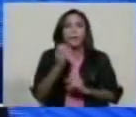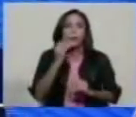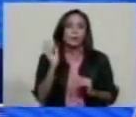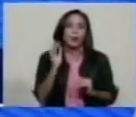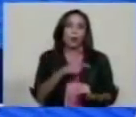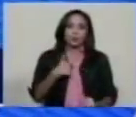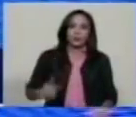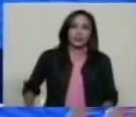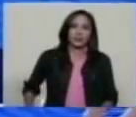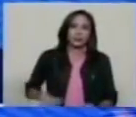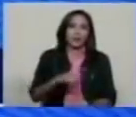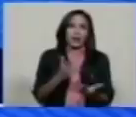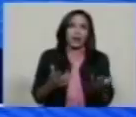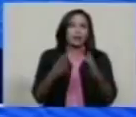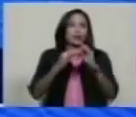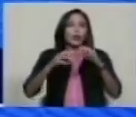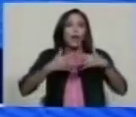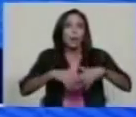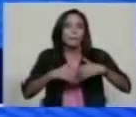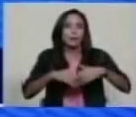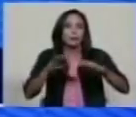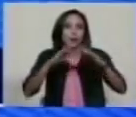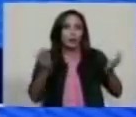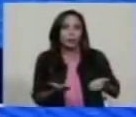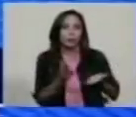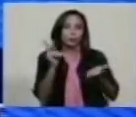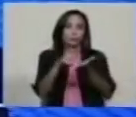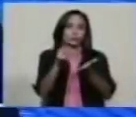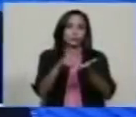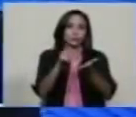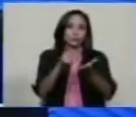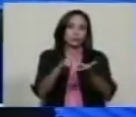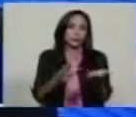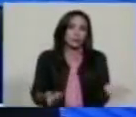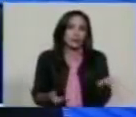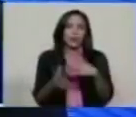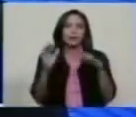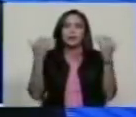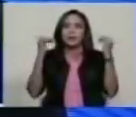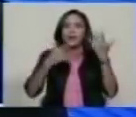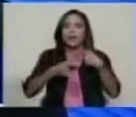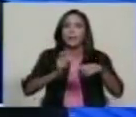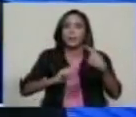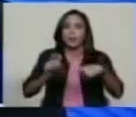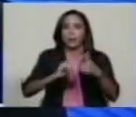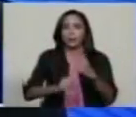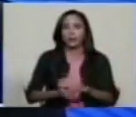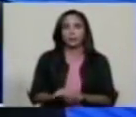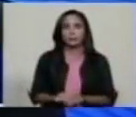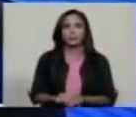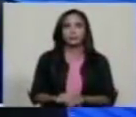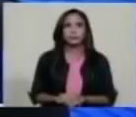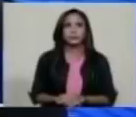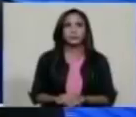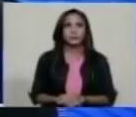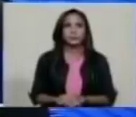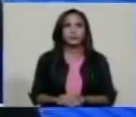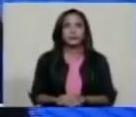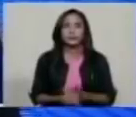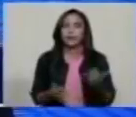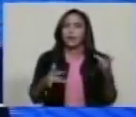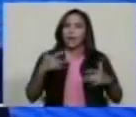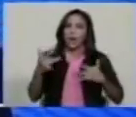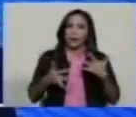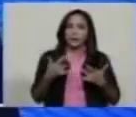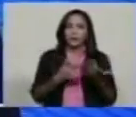todas las empresas del mundo están representadas en esa gran feria. Ese evento en particular va a permitir